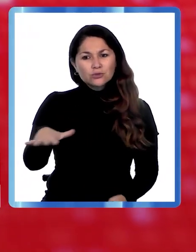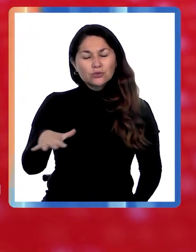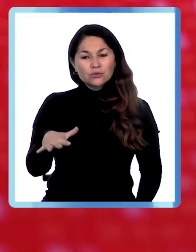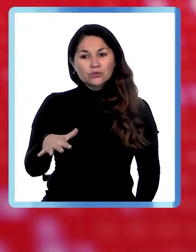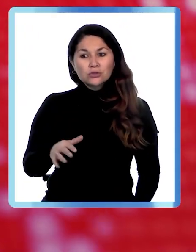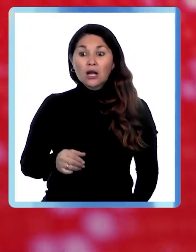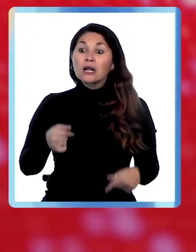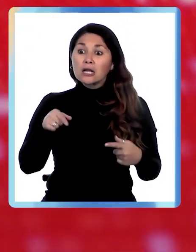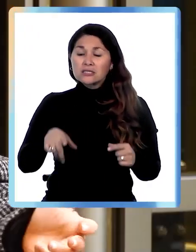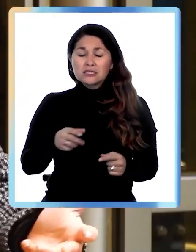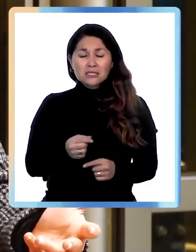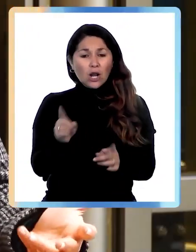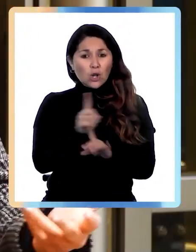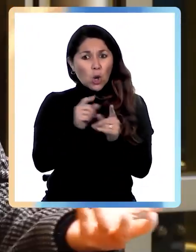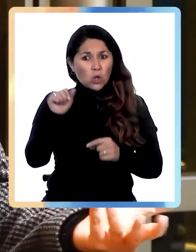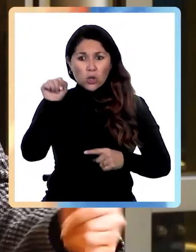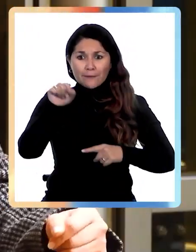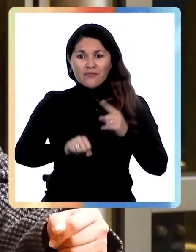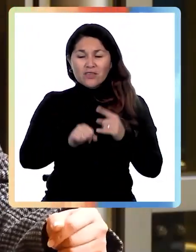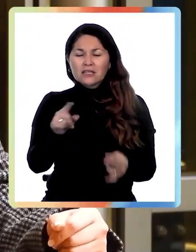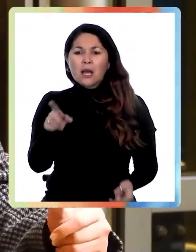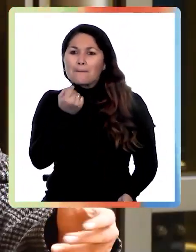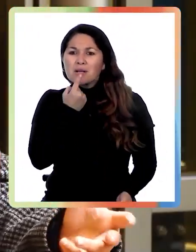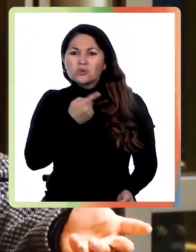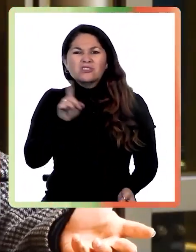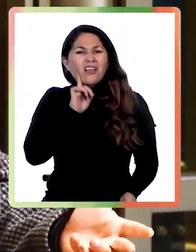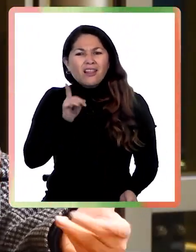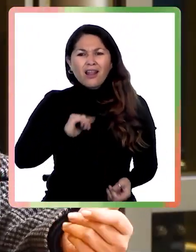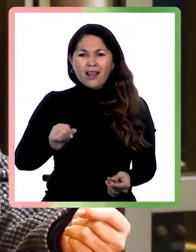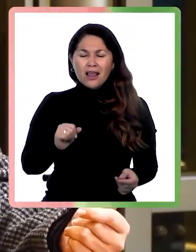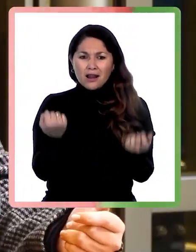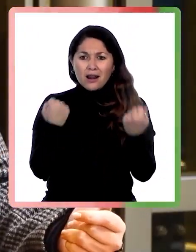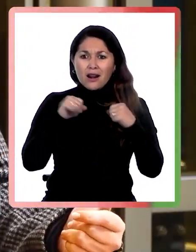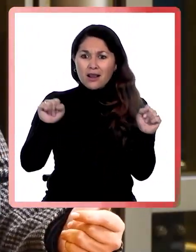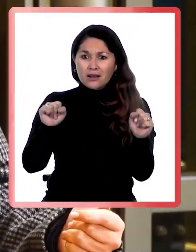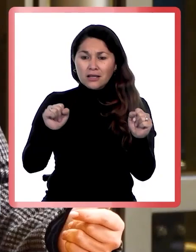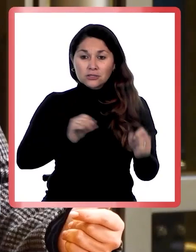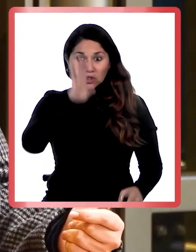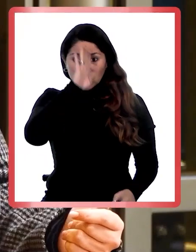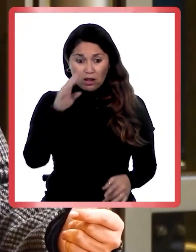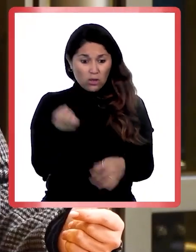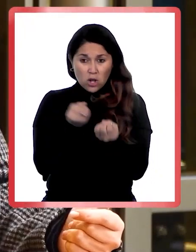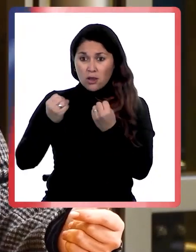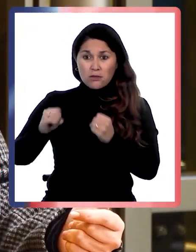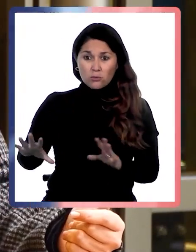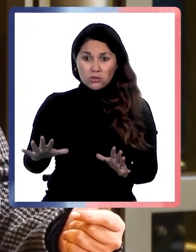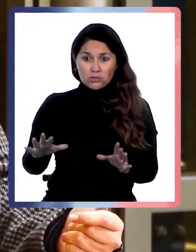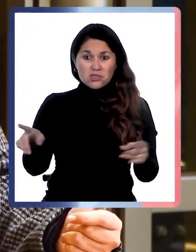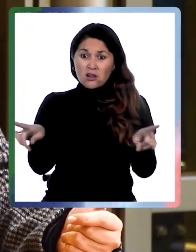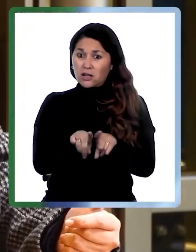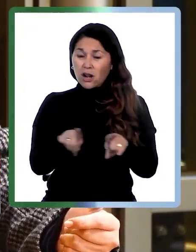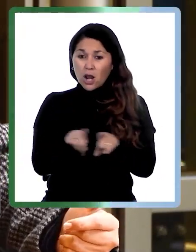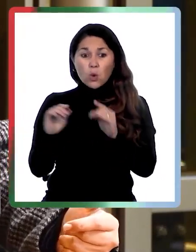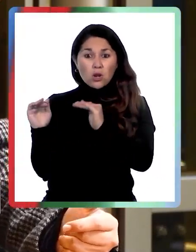aspectos una vez rechazado mi pregunta fue Quién gana con esto porque los perros siguen igual de abandonados y porque la fauna